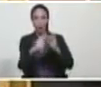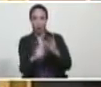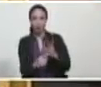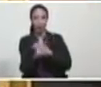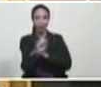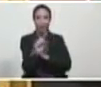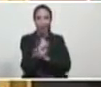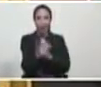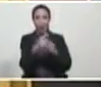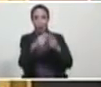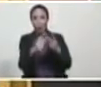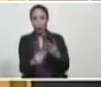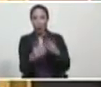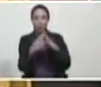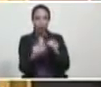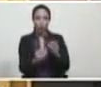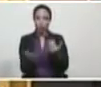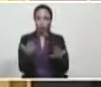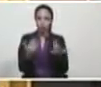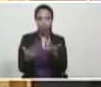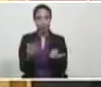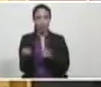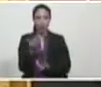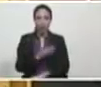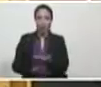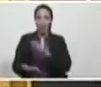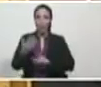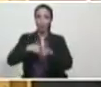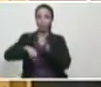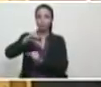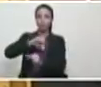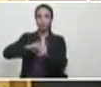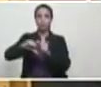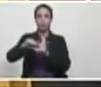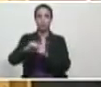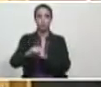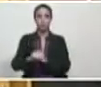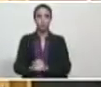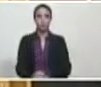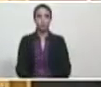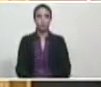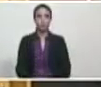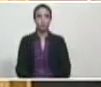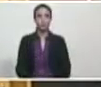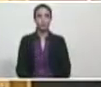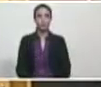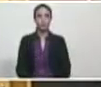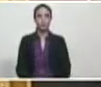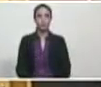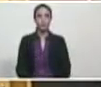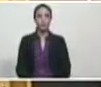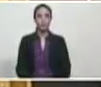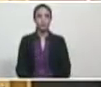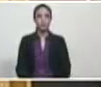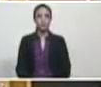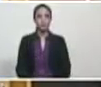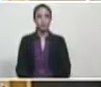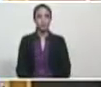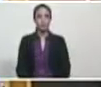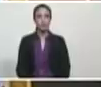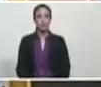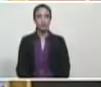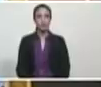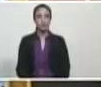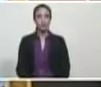renovar el parque automotor. Ganar, ganar, ganamos todos. Jugar el juego del ganar-ganar.